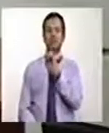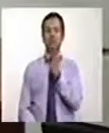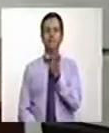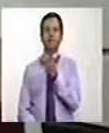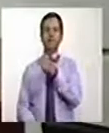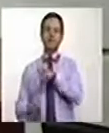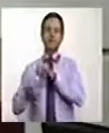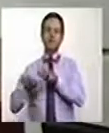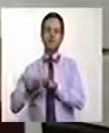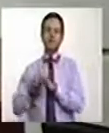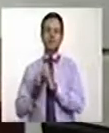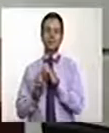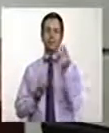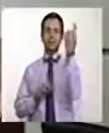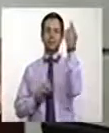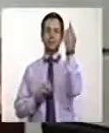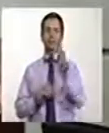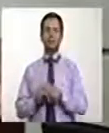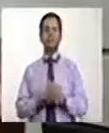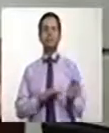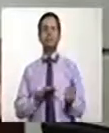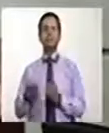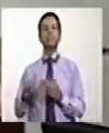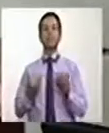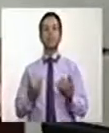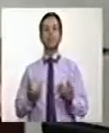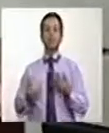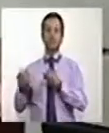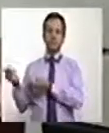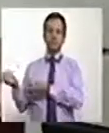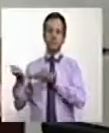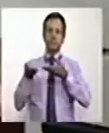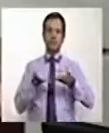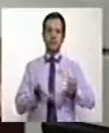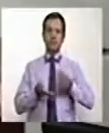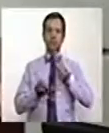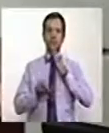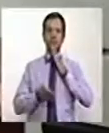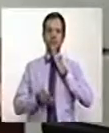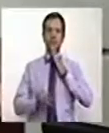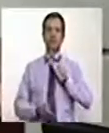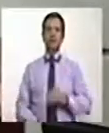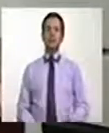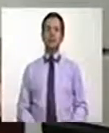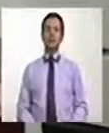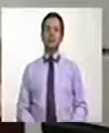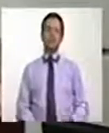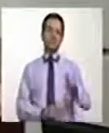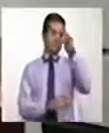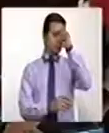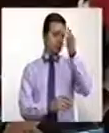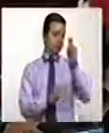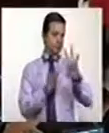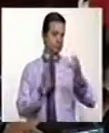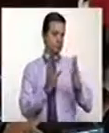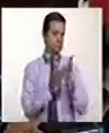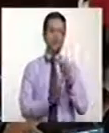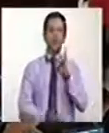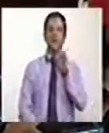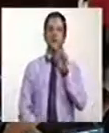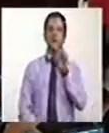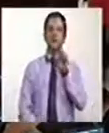general. A continuación, se dirige a ustedes el honorable senador de la República, doctor Iván Duque.